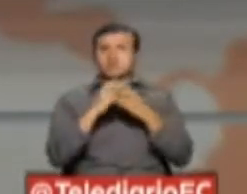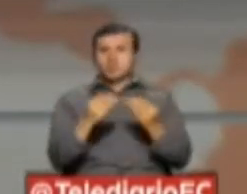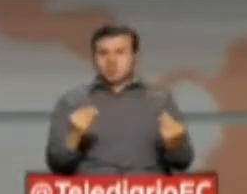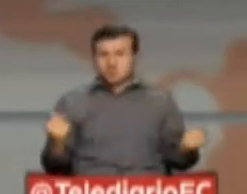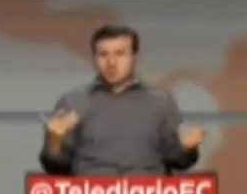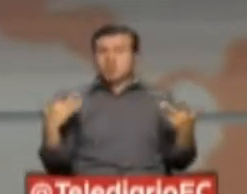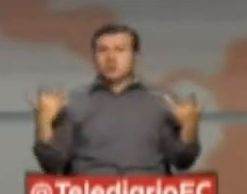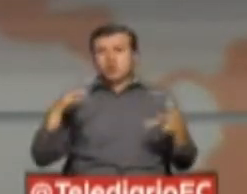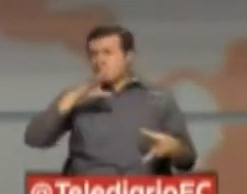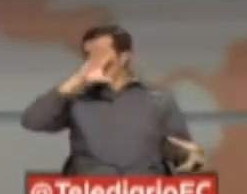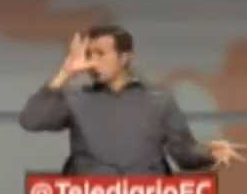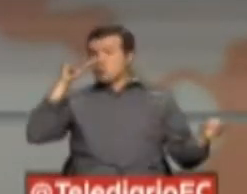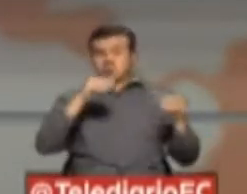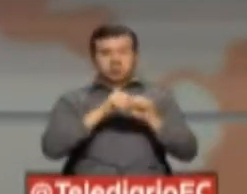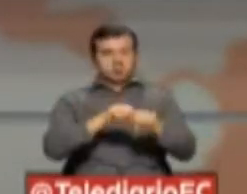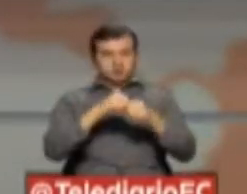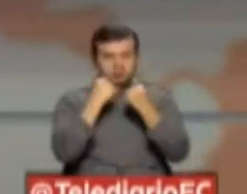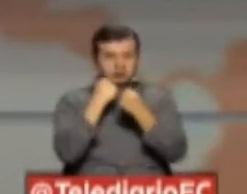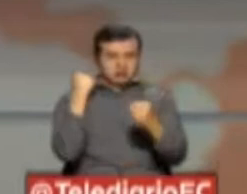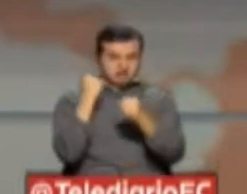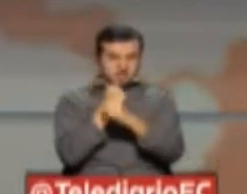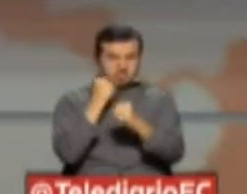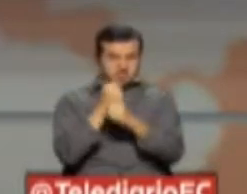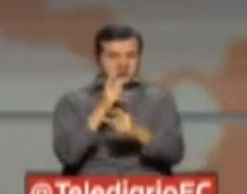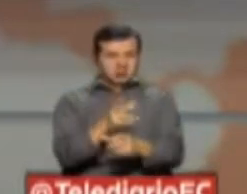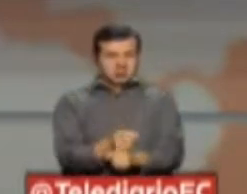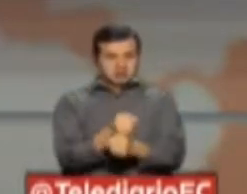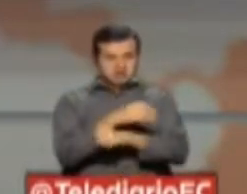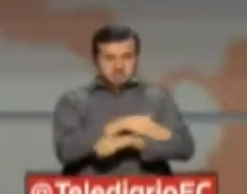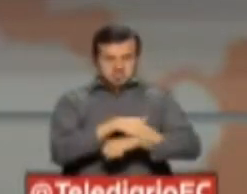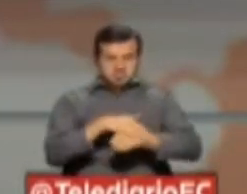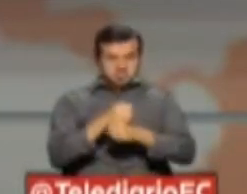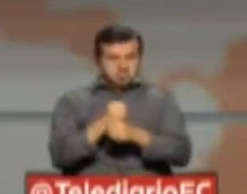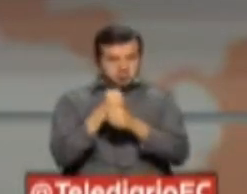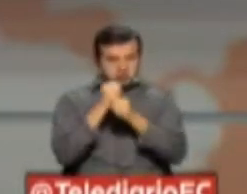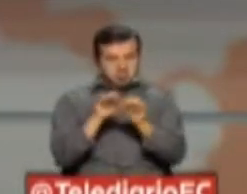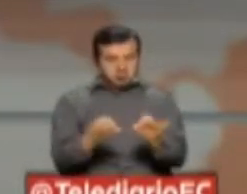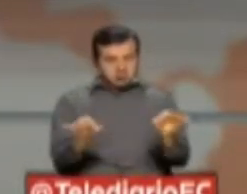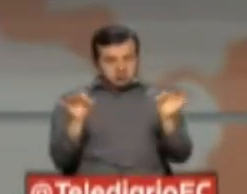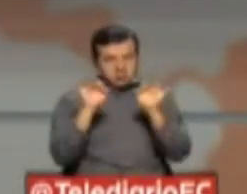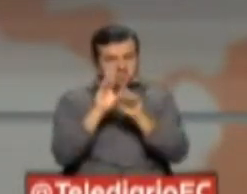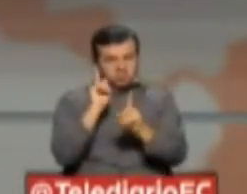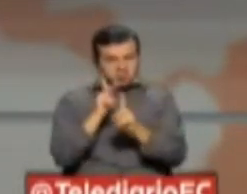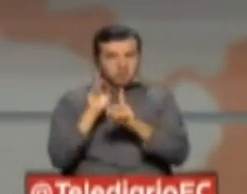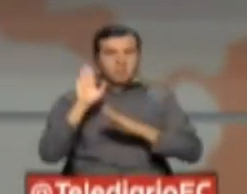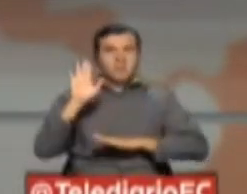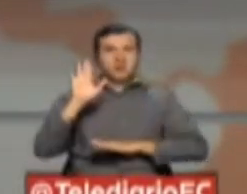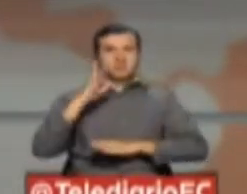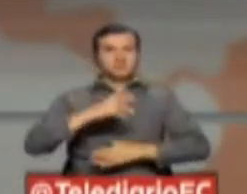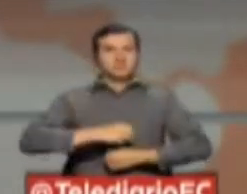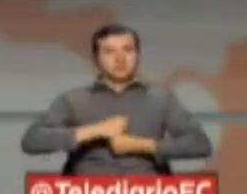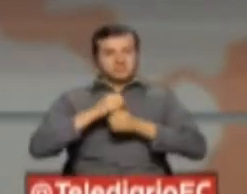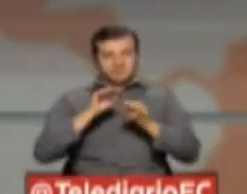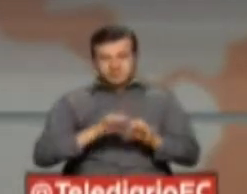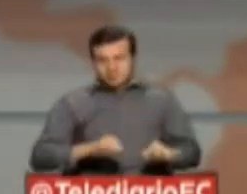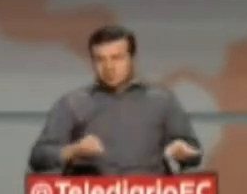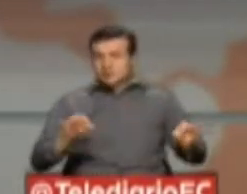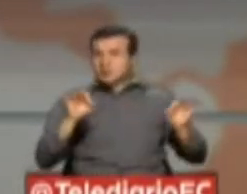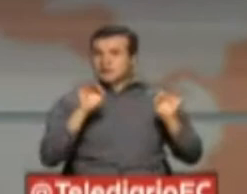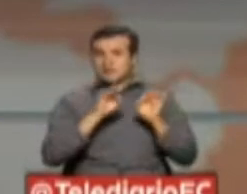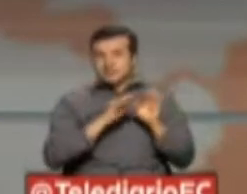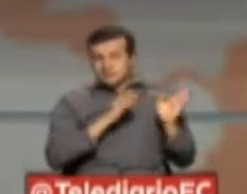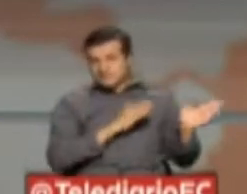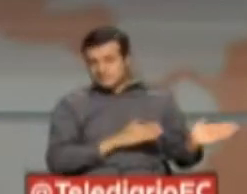implicación de toda la sociedad para trabajar a favor de la seguridad vial esa es la premisa del pacto por la seguridad vial pero obviamente